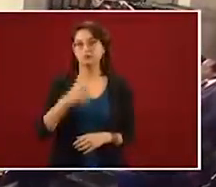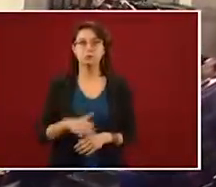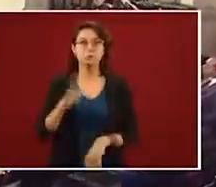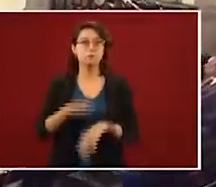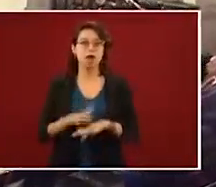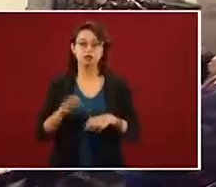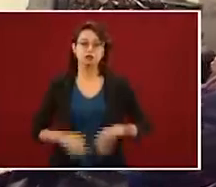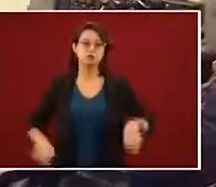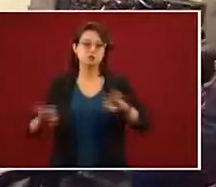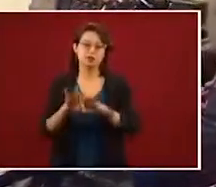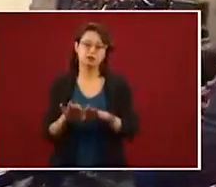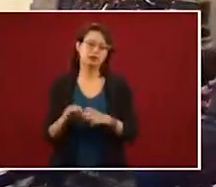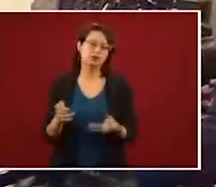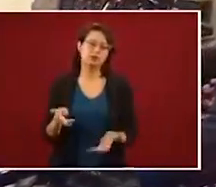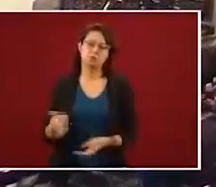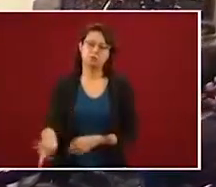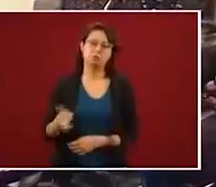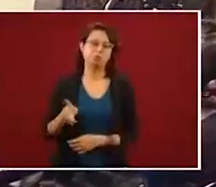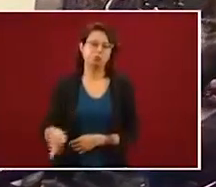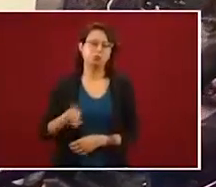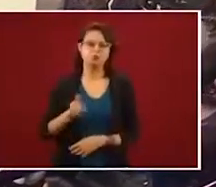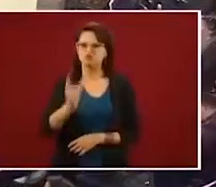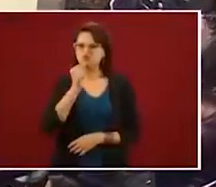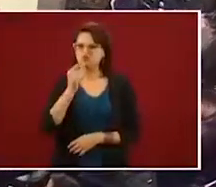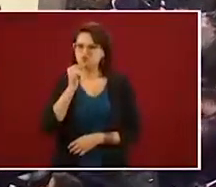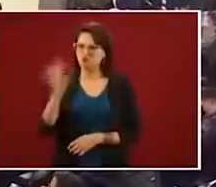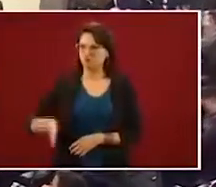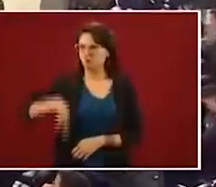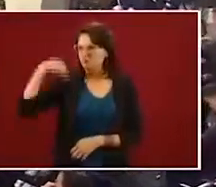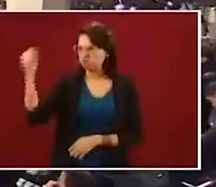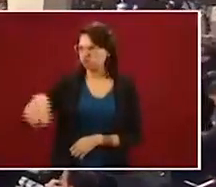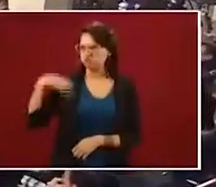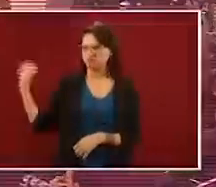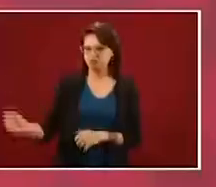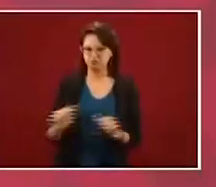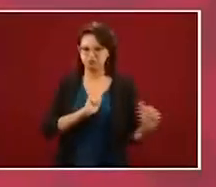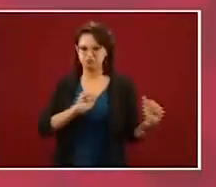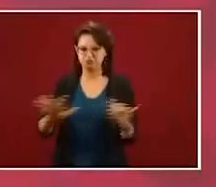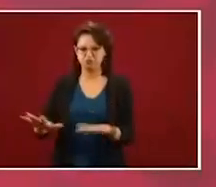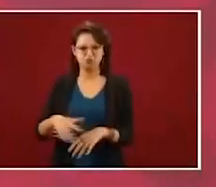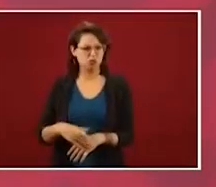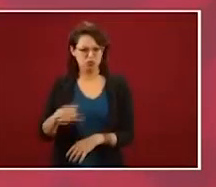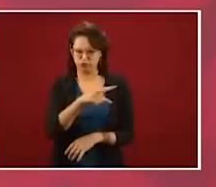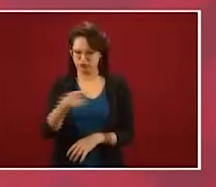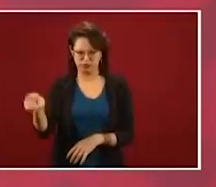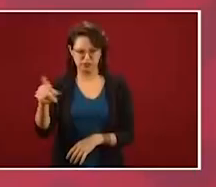simulada, el uso de la fuerza. ¿No se acuerdan cómo hacían?